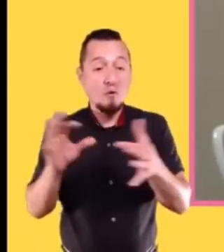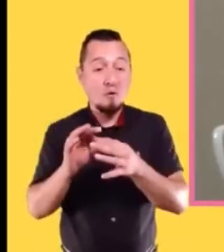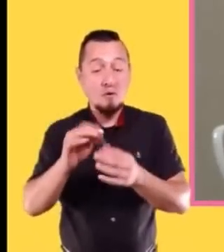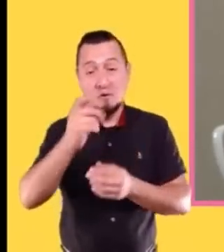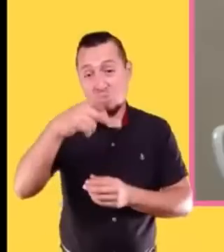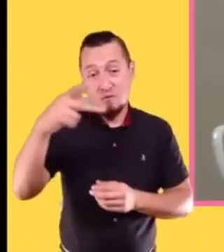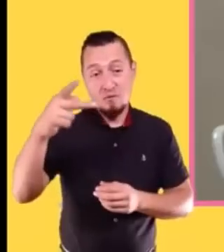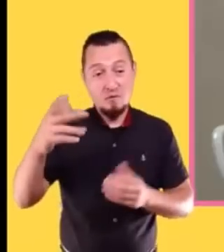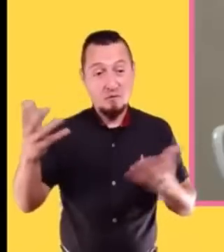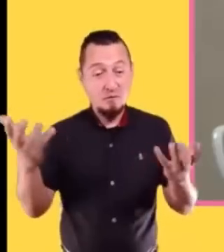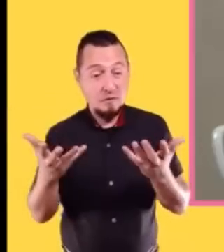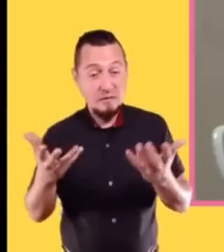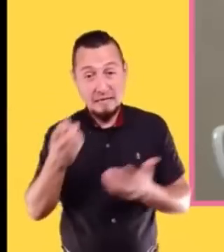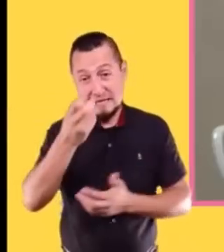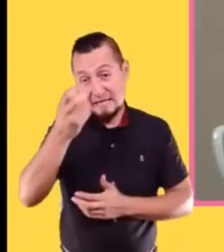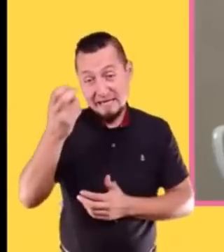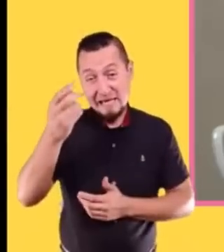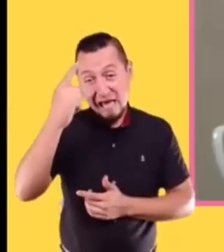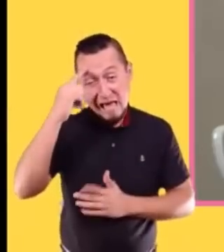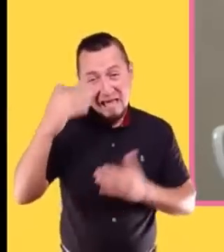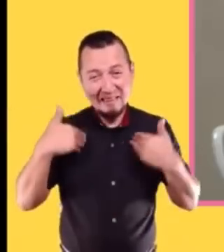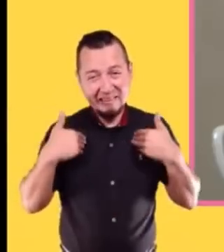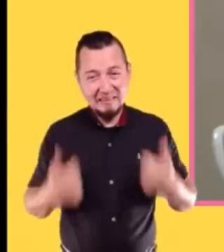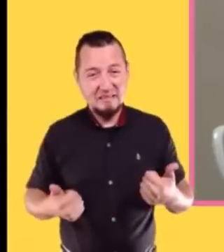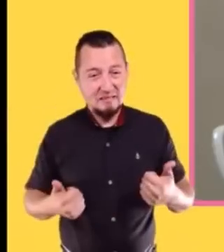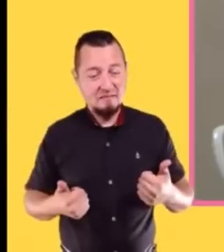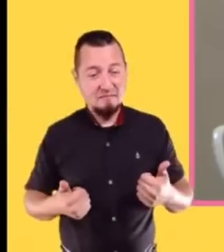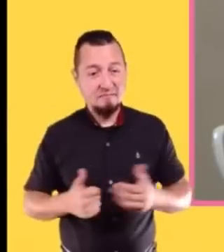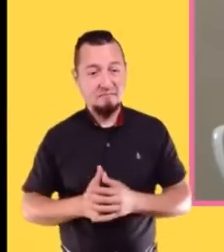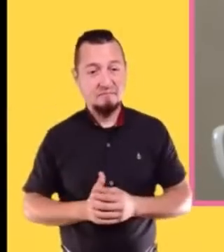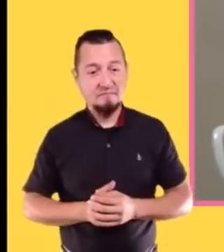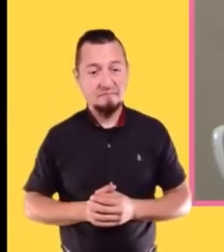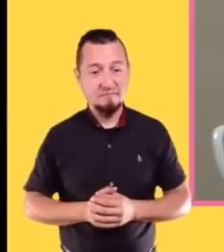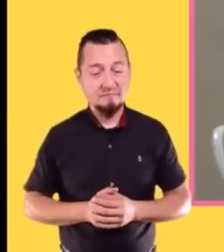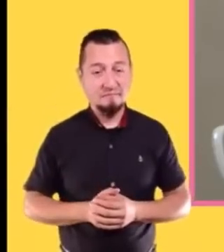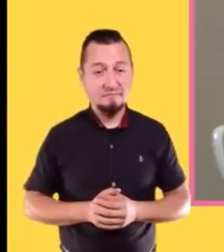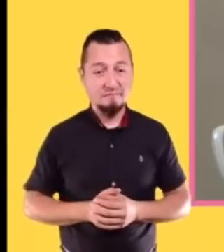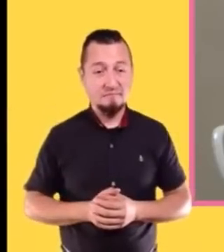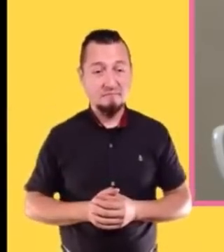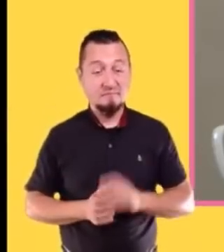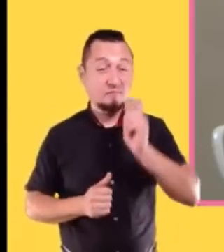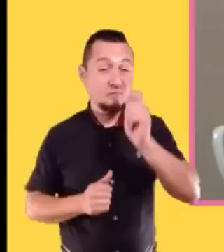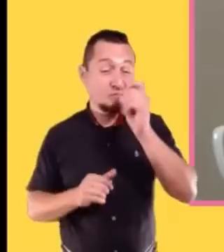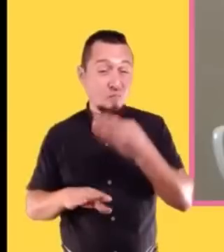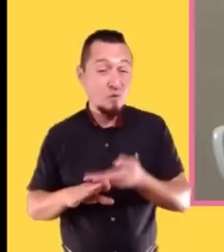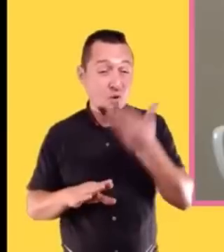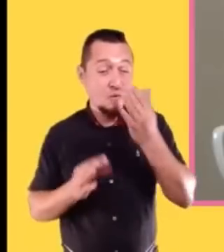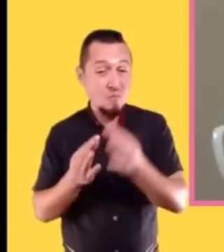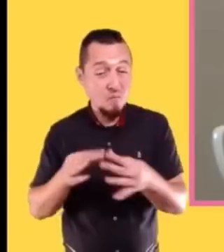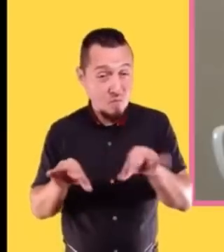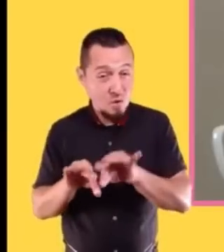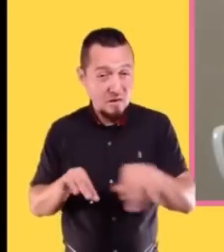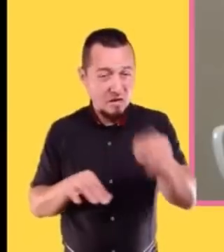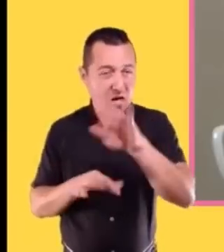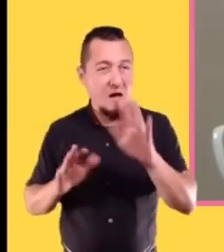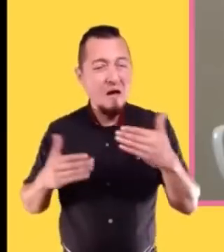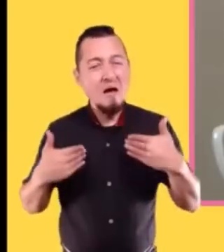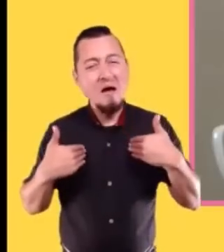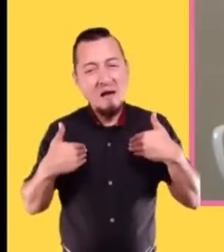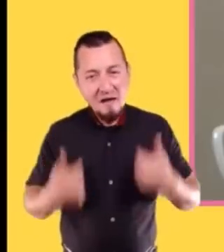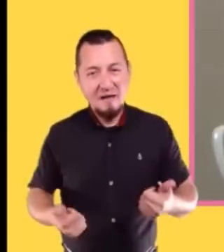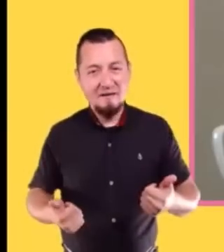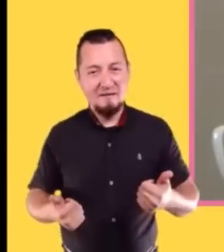asunto. Entonces, por eso es muy importante que haya